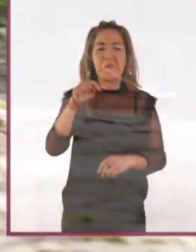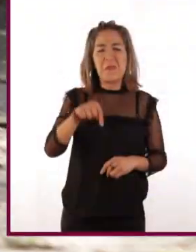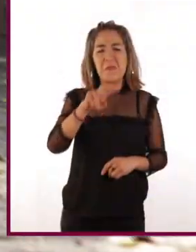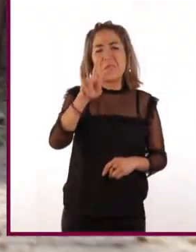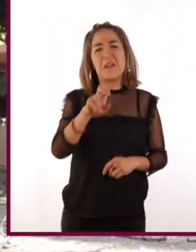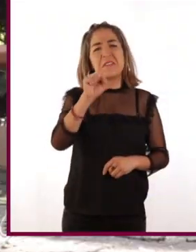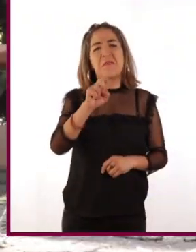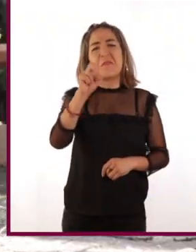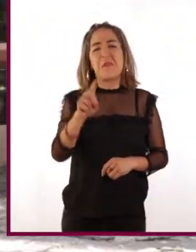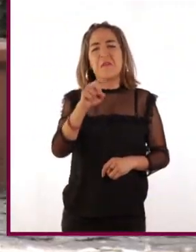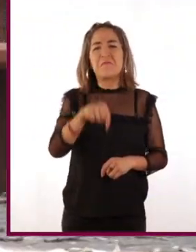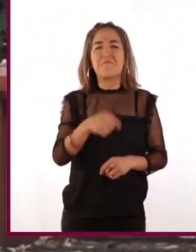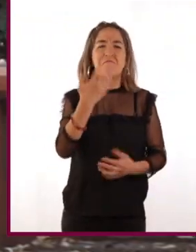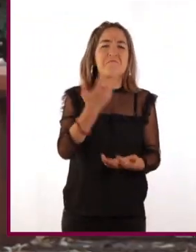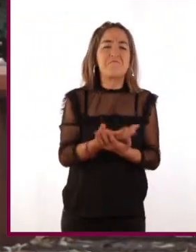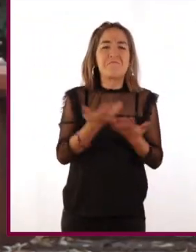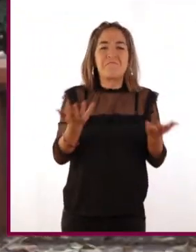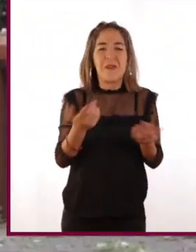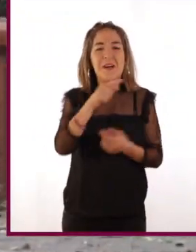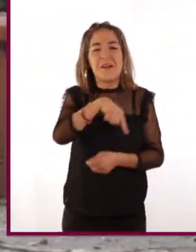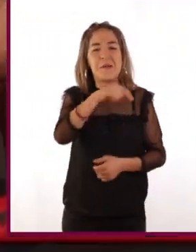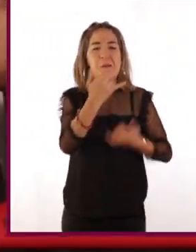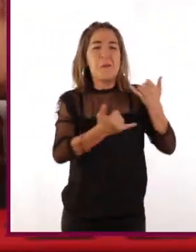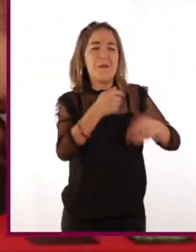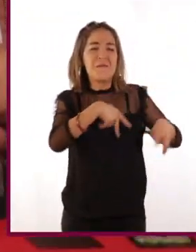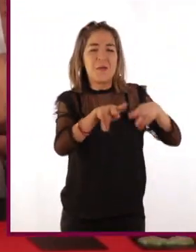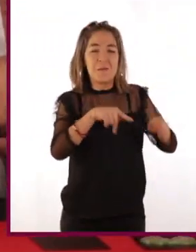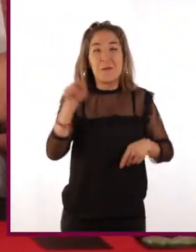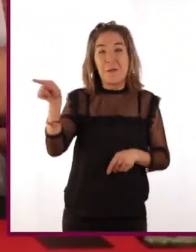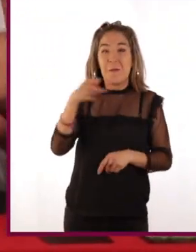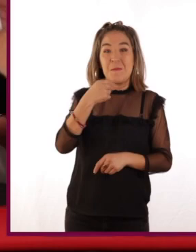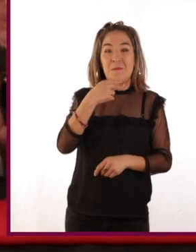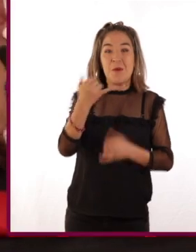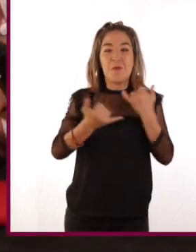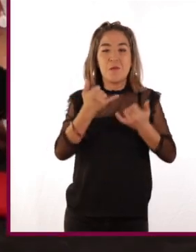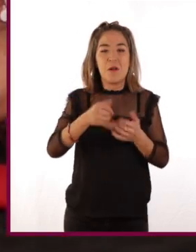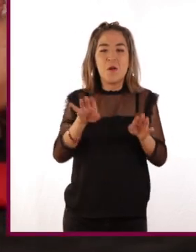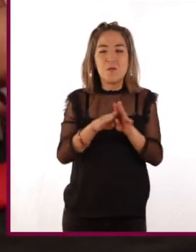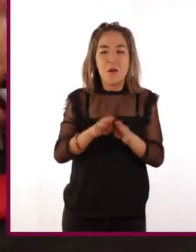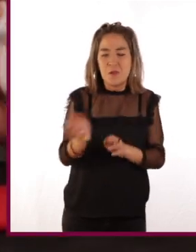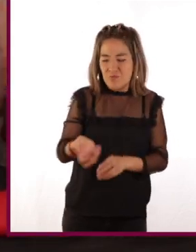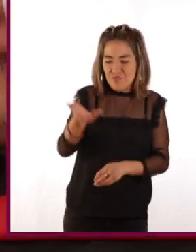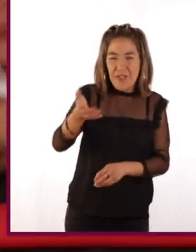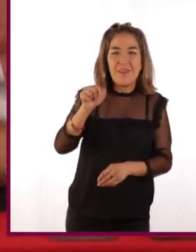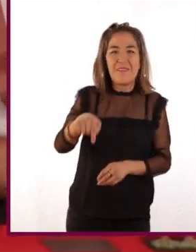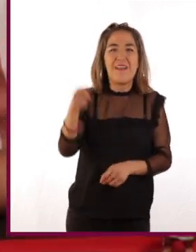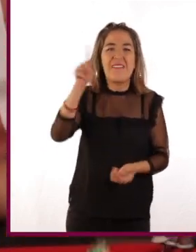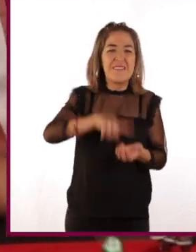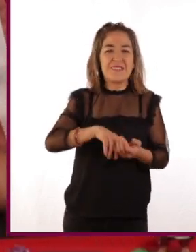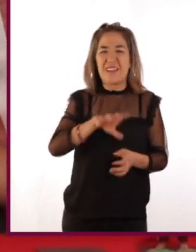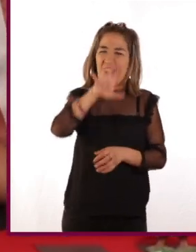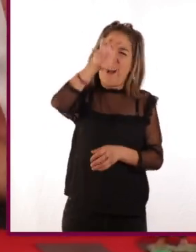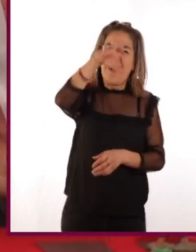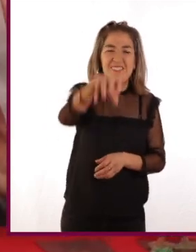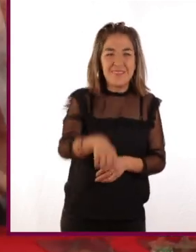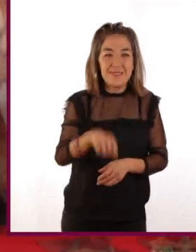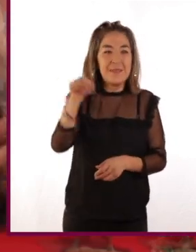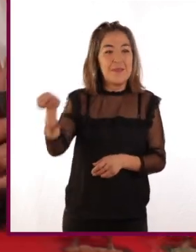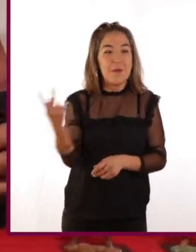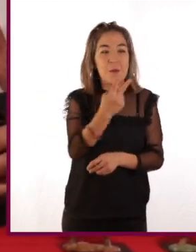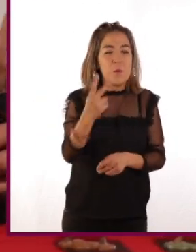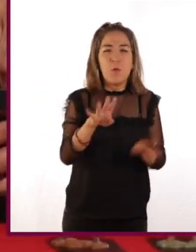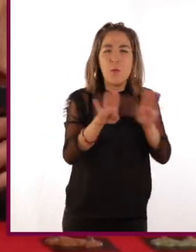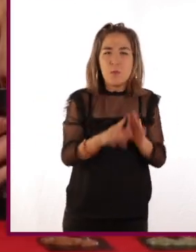En un fin de semana normal, Ditmara juega fútbol, mientras Ernesto tiene una partida de calabozos y dragones.